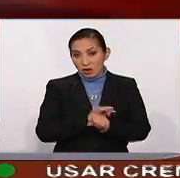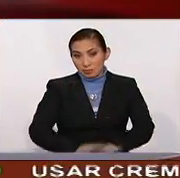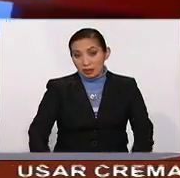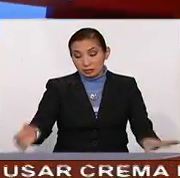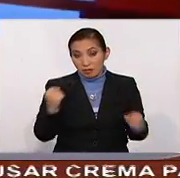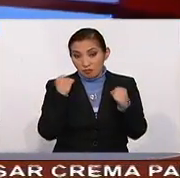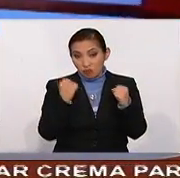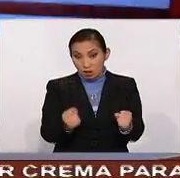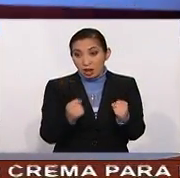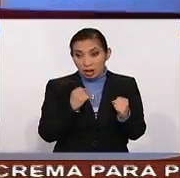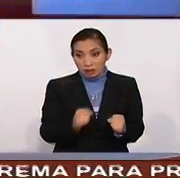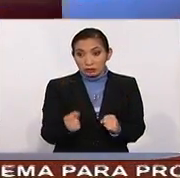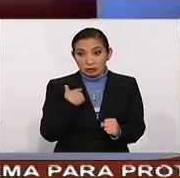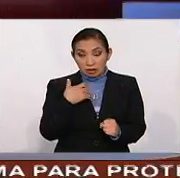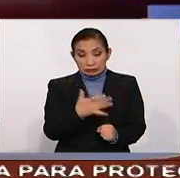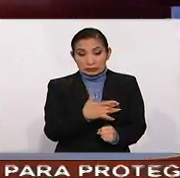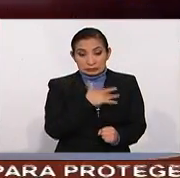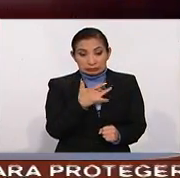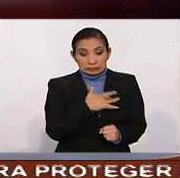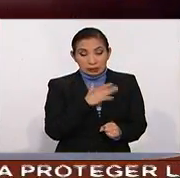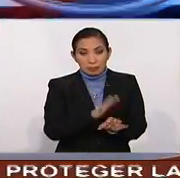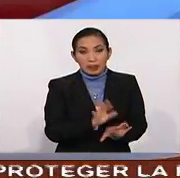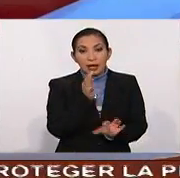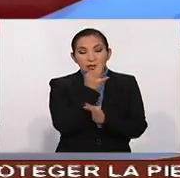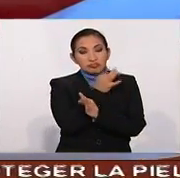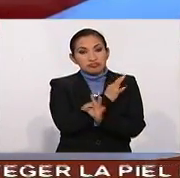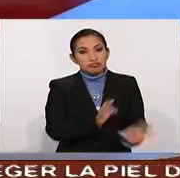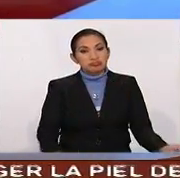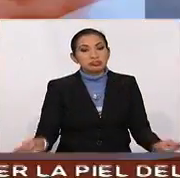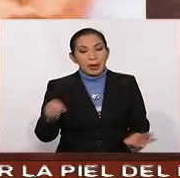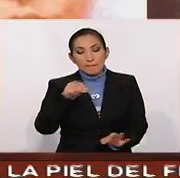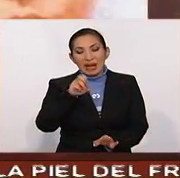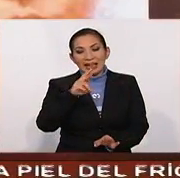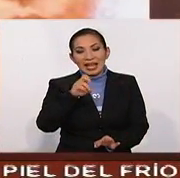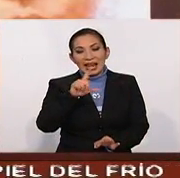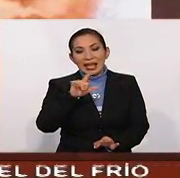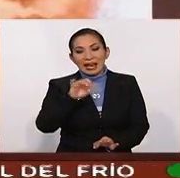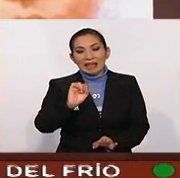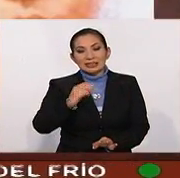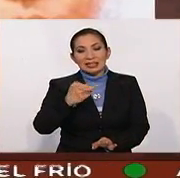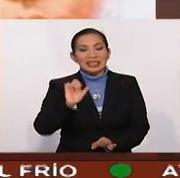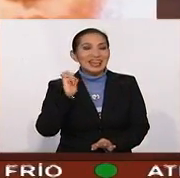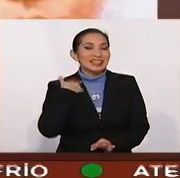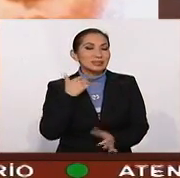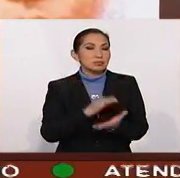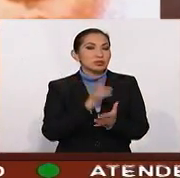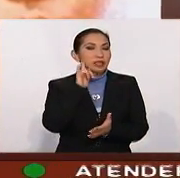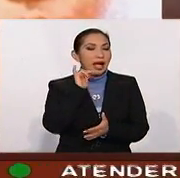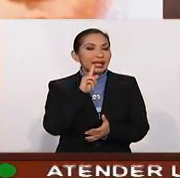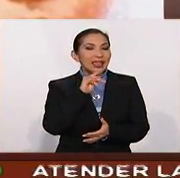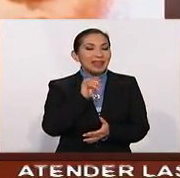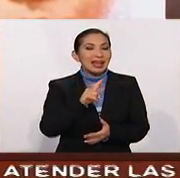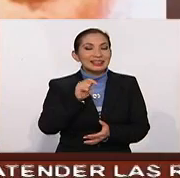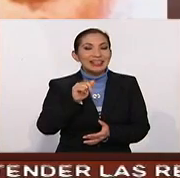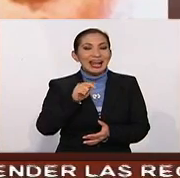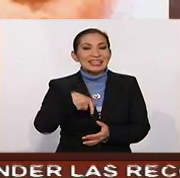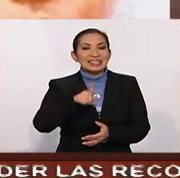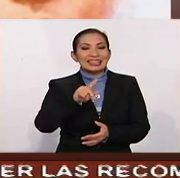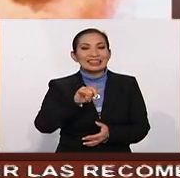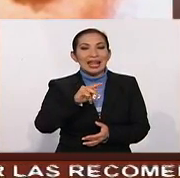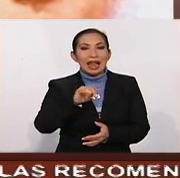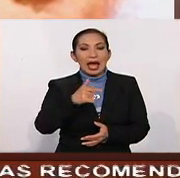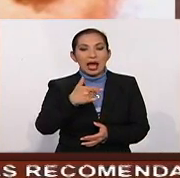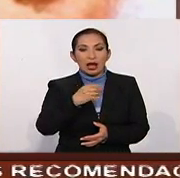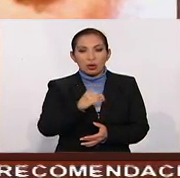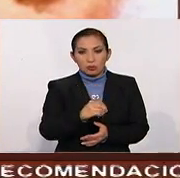estremece fuertemente los sentidos y los sentimientos. Es que se dio a conocer que Laura Elena Guzmán Sánchez, ex esposa del alcalde de Tlaquiltenango, Morelos,